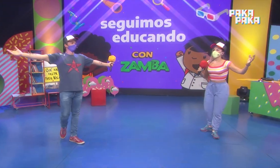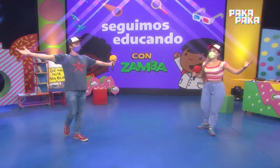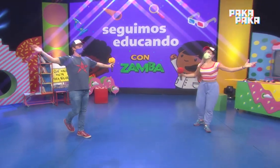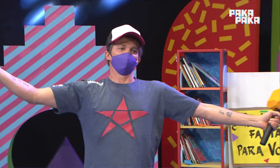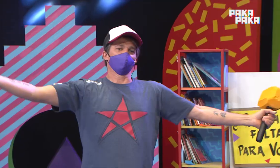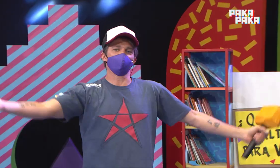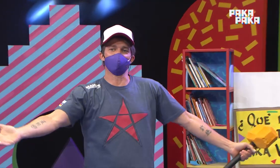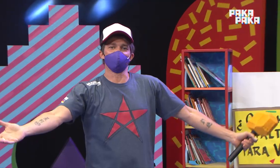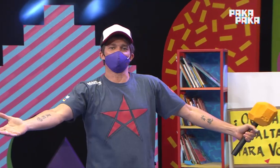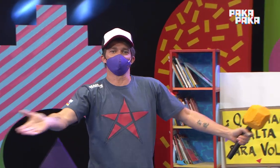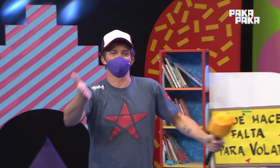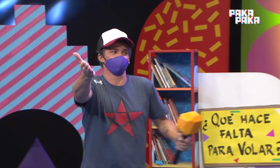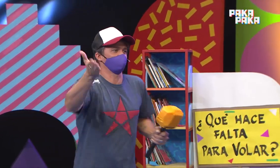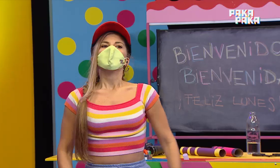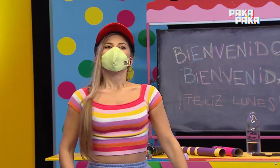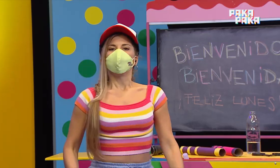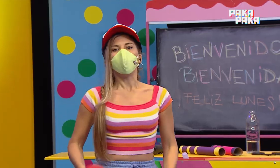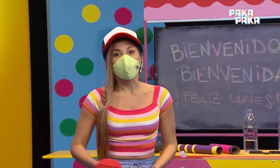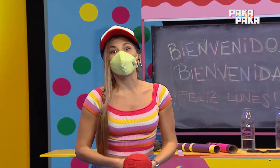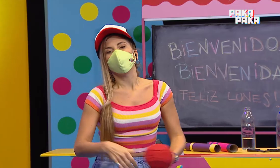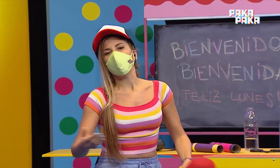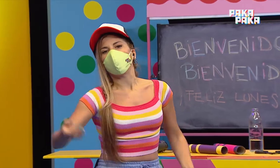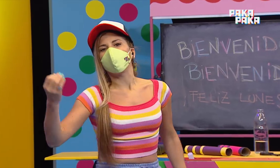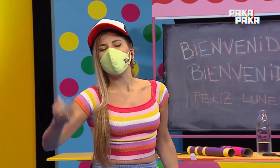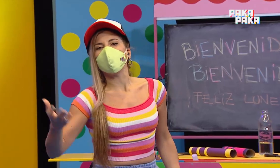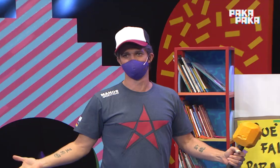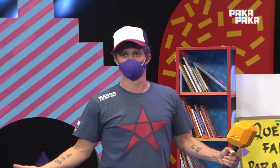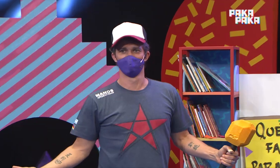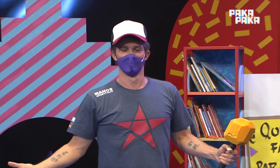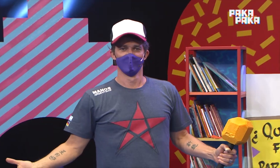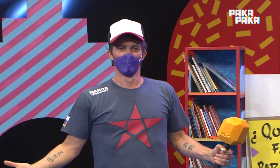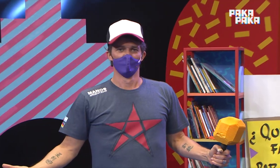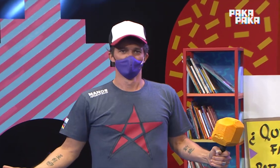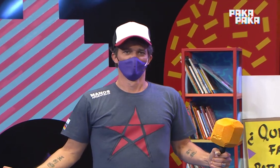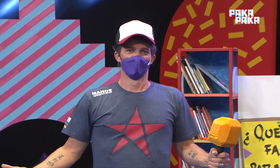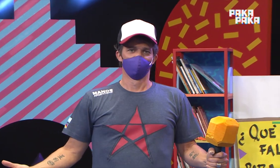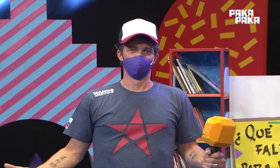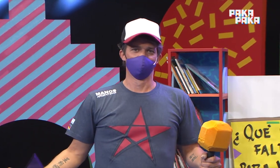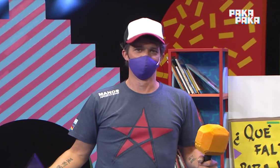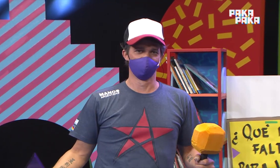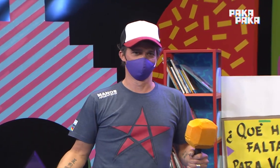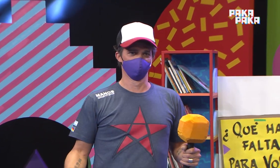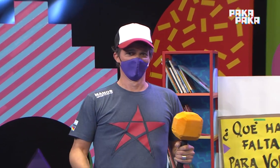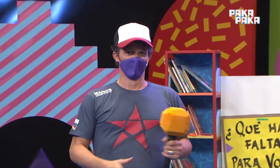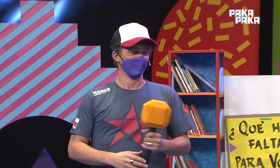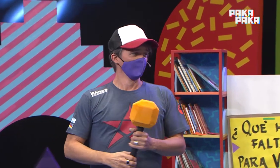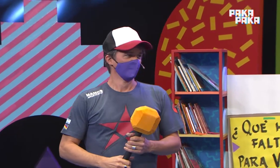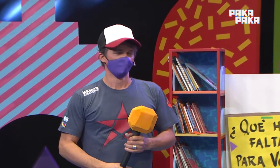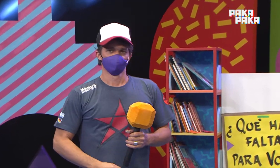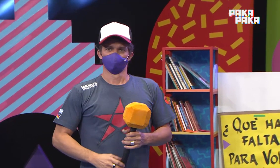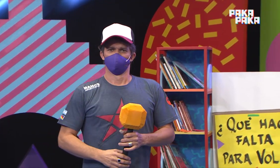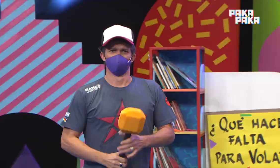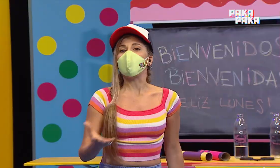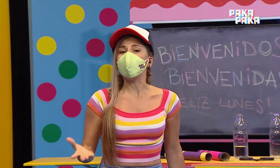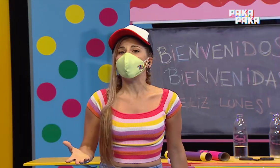¡Hola! Oh, ¡claro! ¡Él es de Clorinda! De Clorinda y muchos chicos y chicas que lo están viendo también, así que les mandamos un